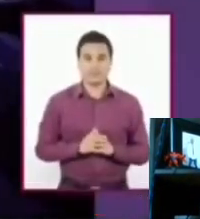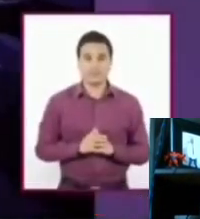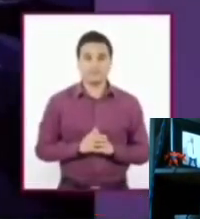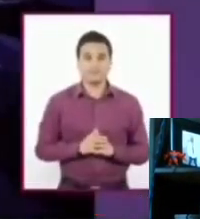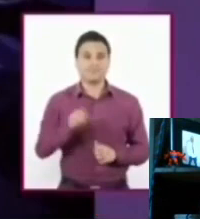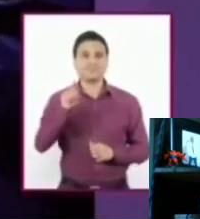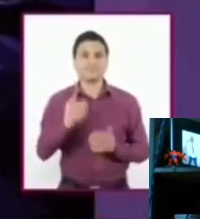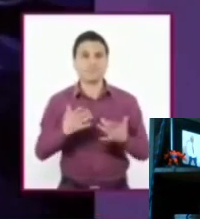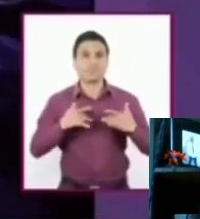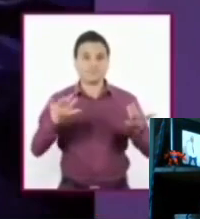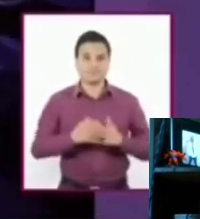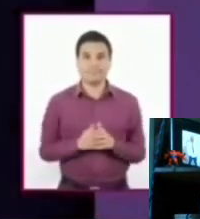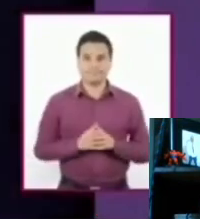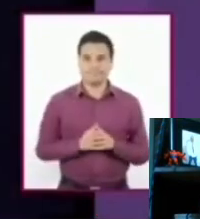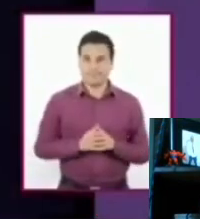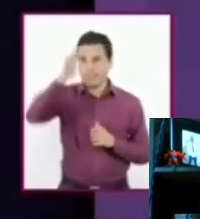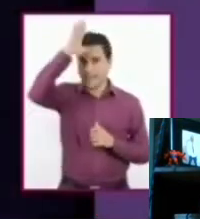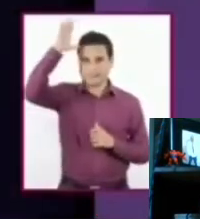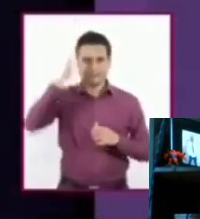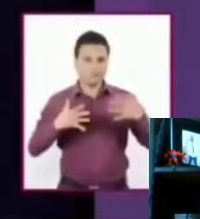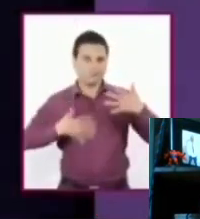a veces en esta casa